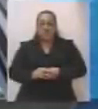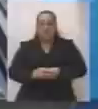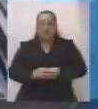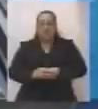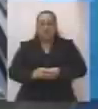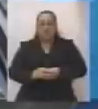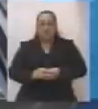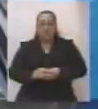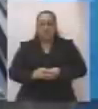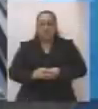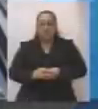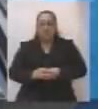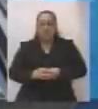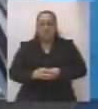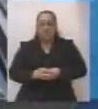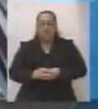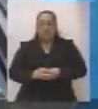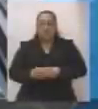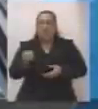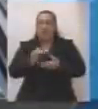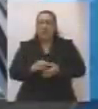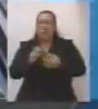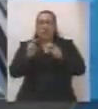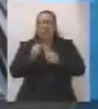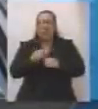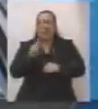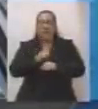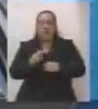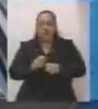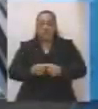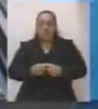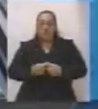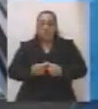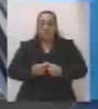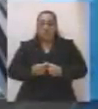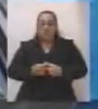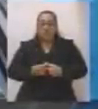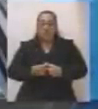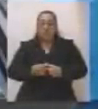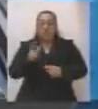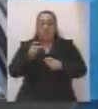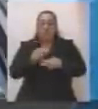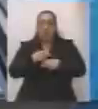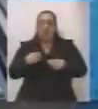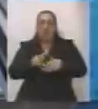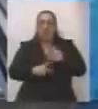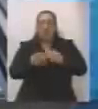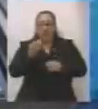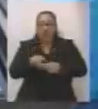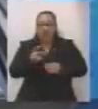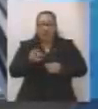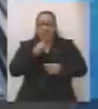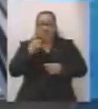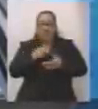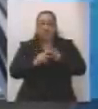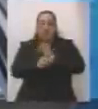del país, poniendo especial énfasis en el desarrollo y la gestión del talento humano, de tal forma que este